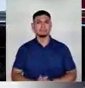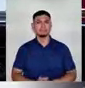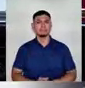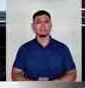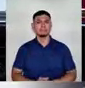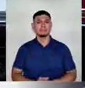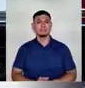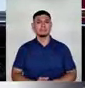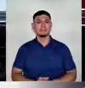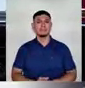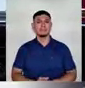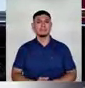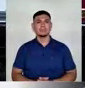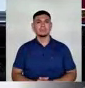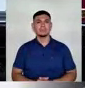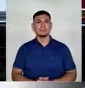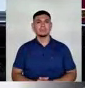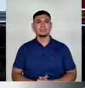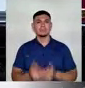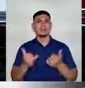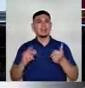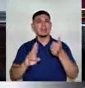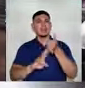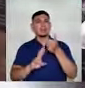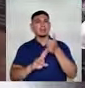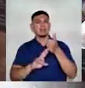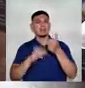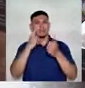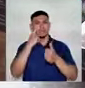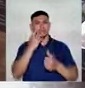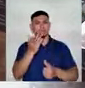Siguiente turno, el regidor Luis Gallardo.